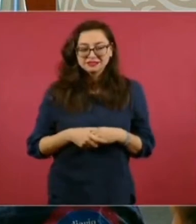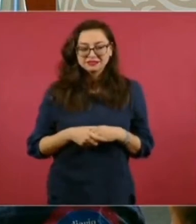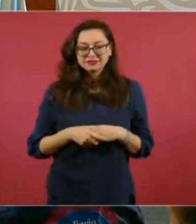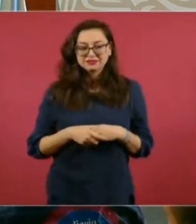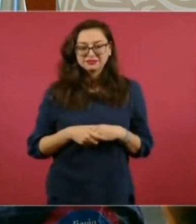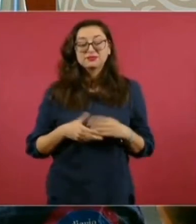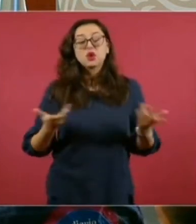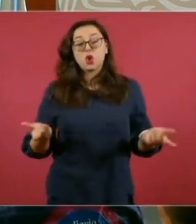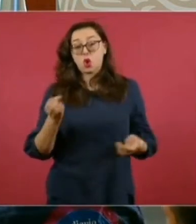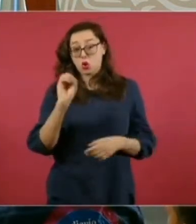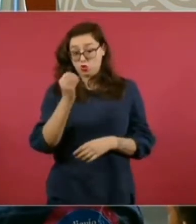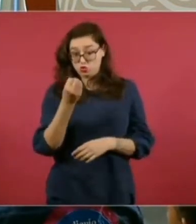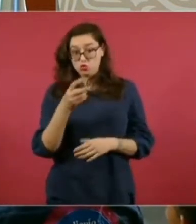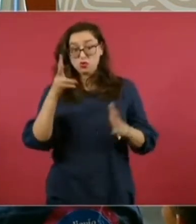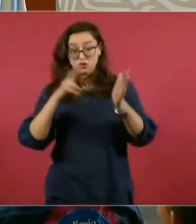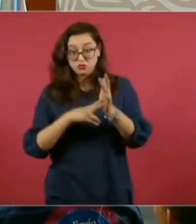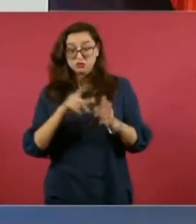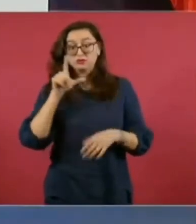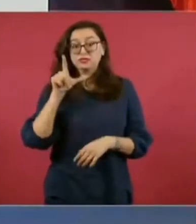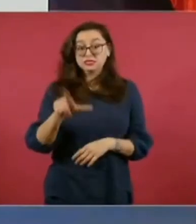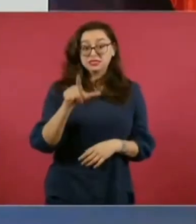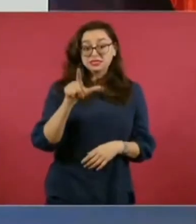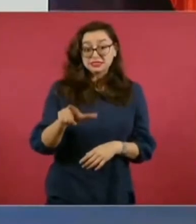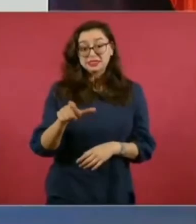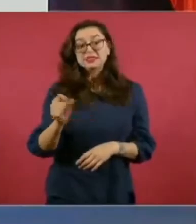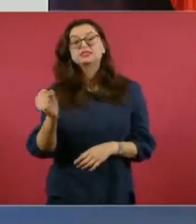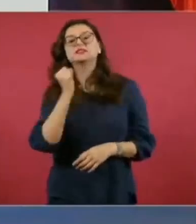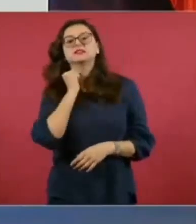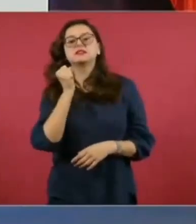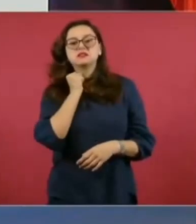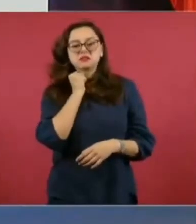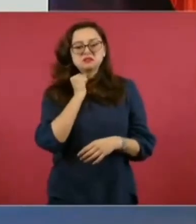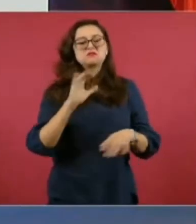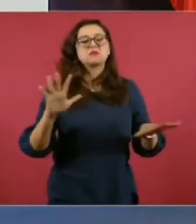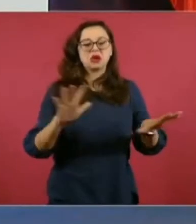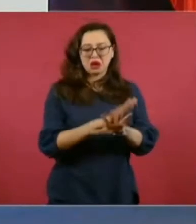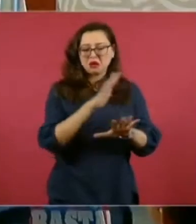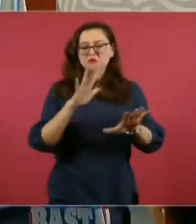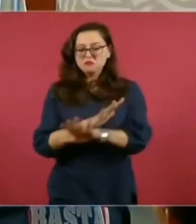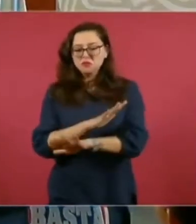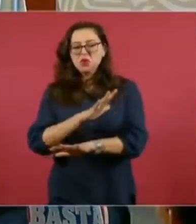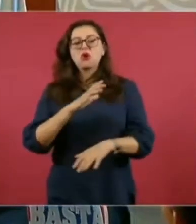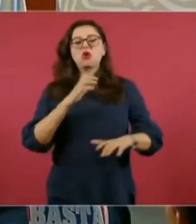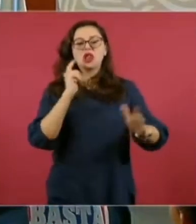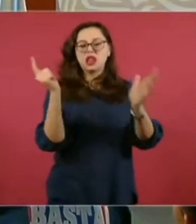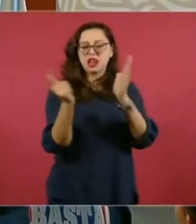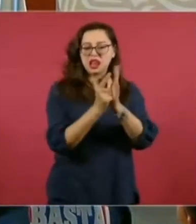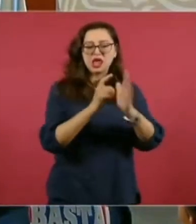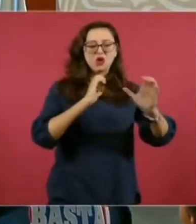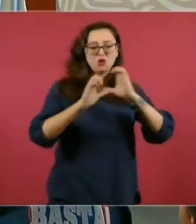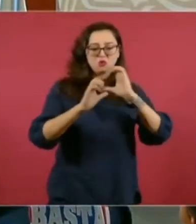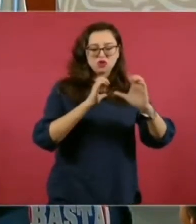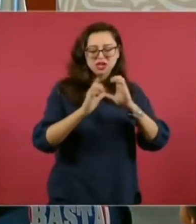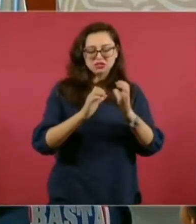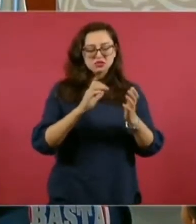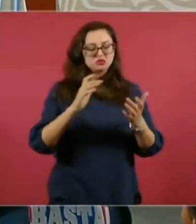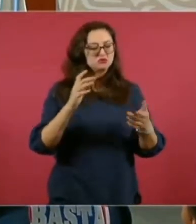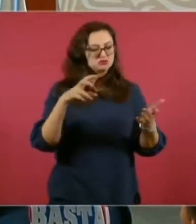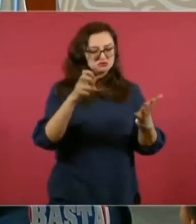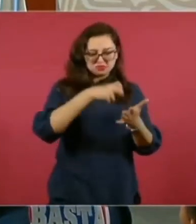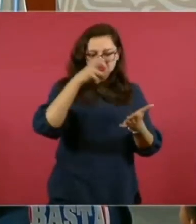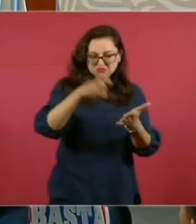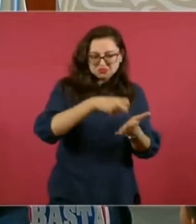En octubre de 2017 el Senado aprobó nuevos cambios a la Ley de Telecomunicaciones y Radiodifusión.